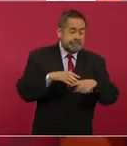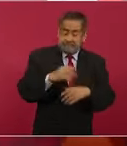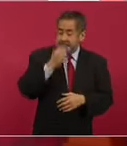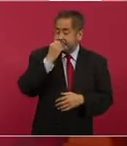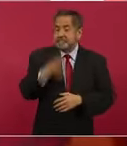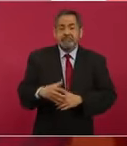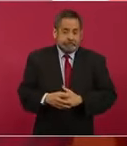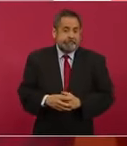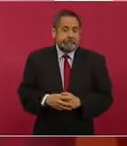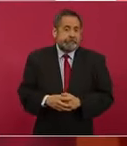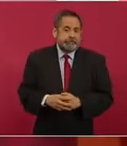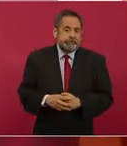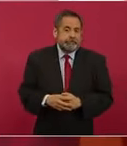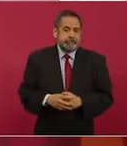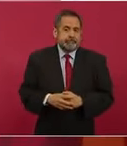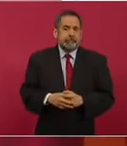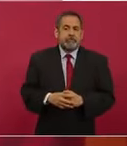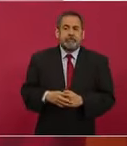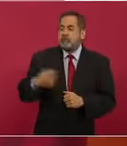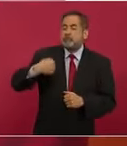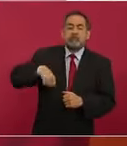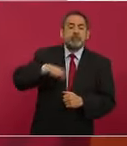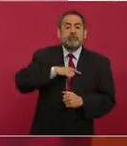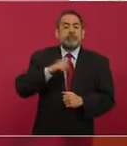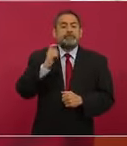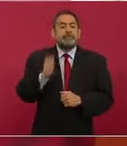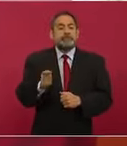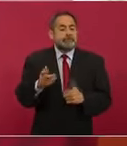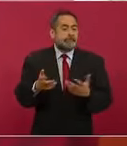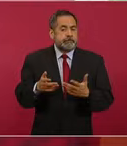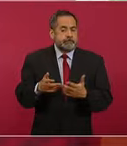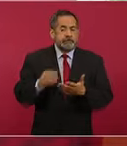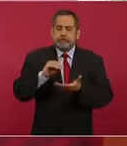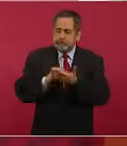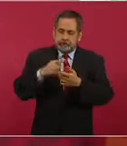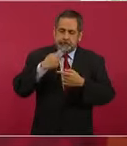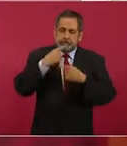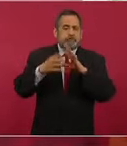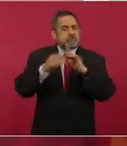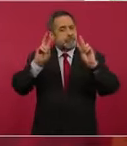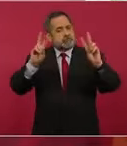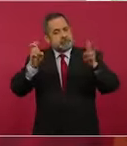No vamos nosotros a dejar de tratar estos temas.